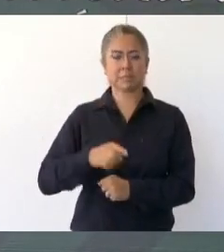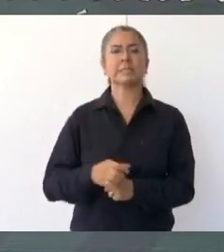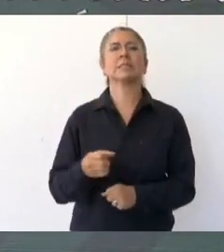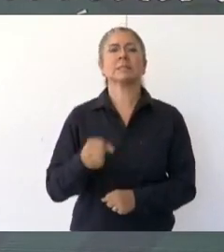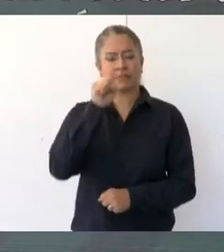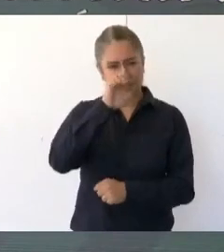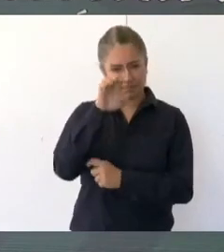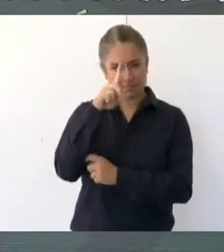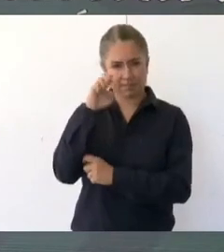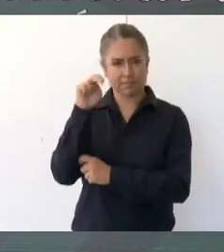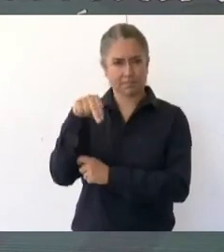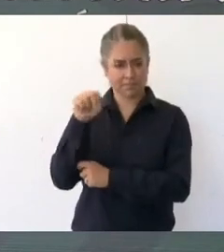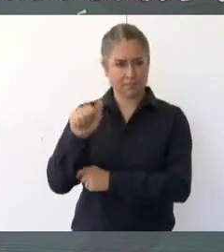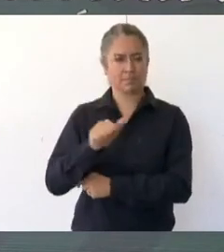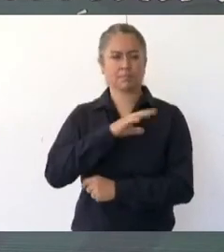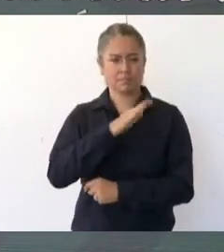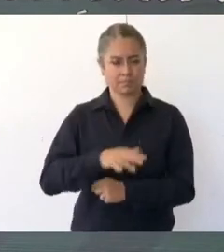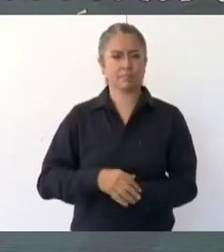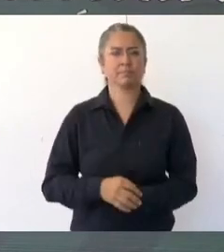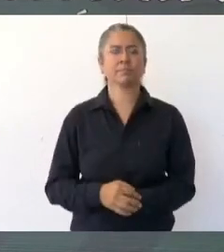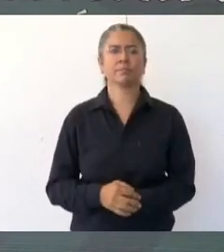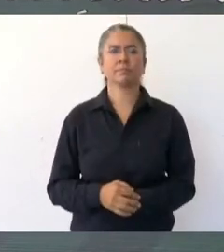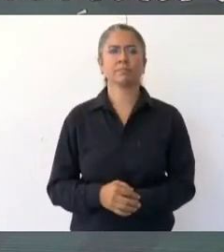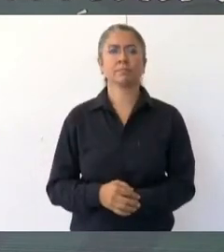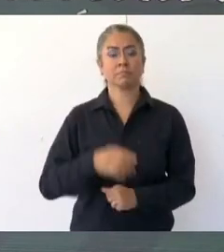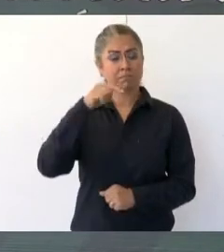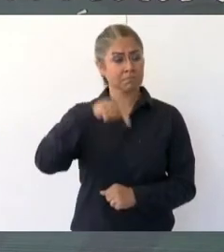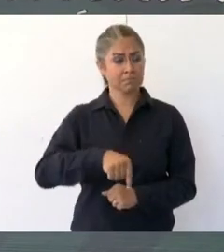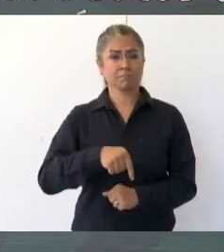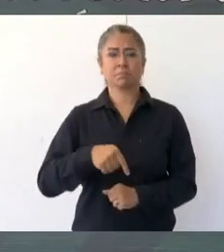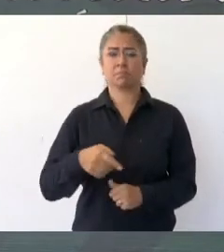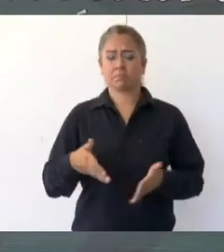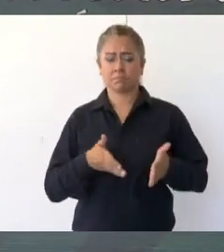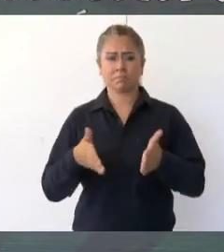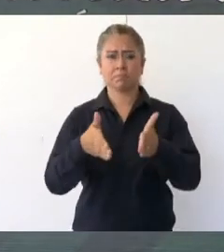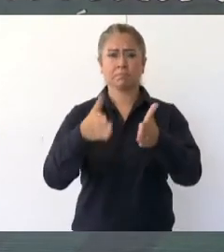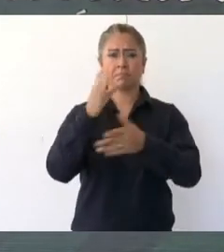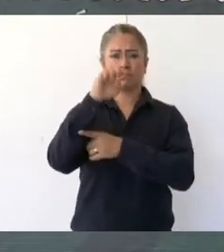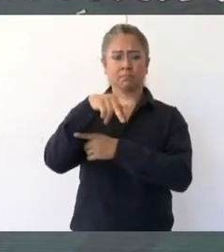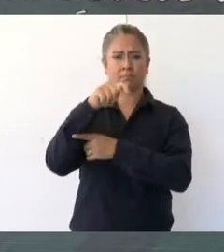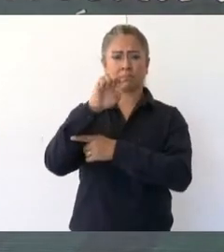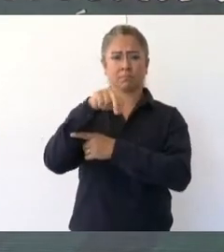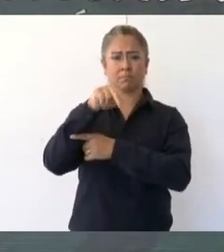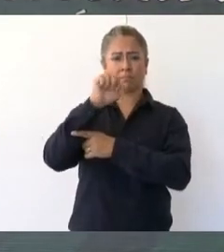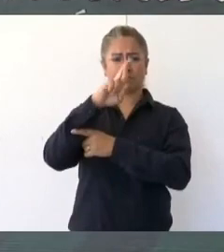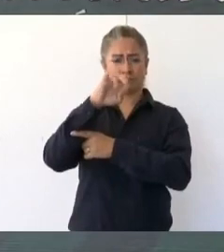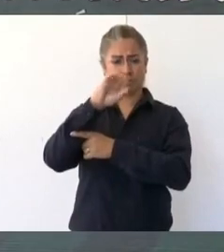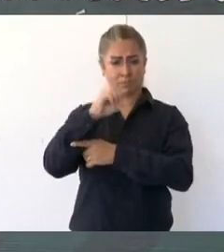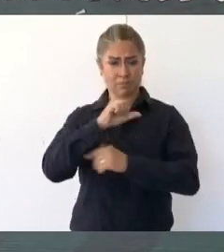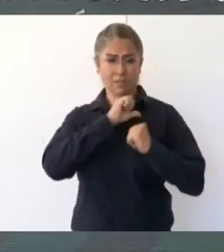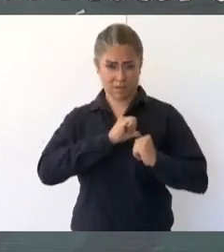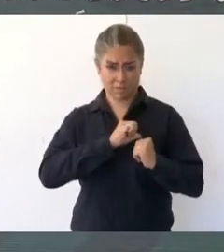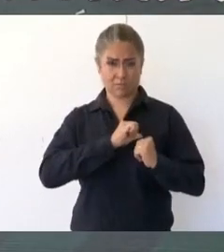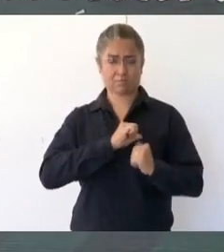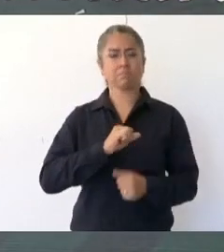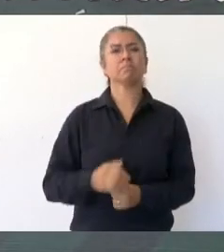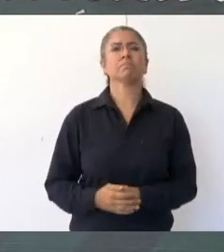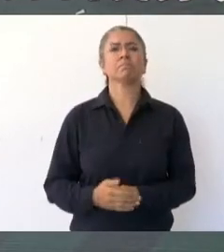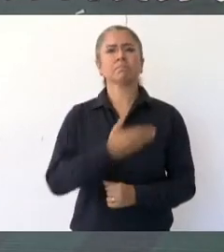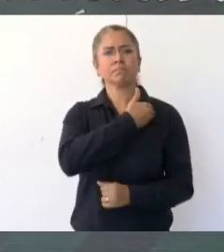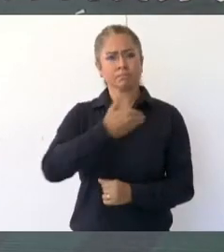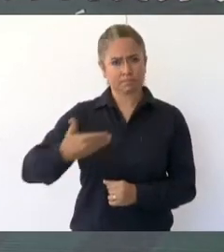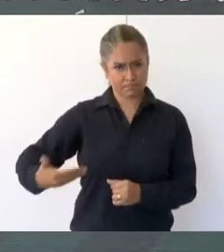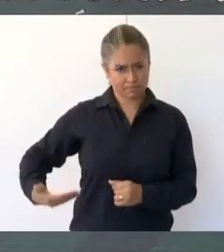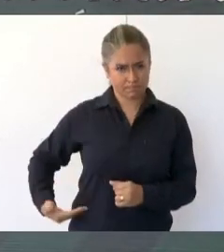Defensa Nacional, aquí en Canal Centenario. Presidente municipal de Rosa Morada, ciudadano